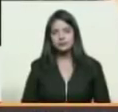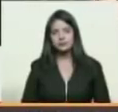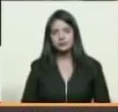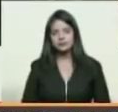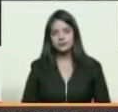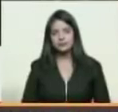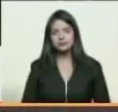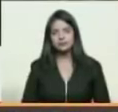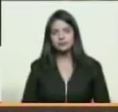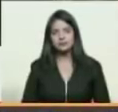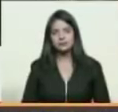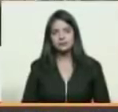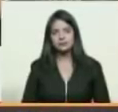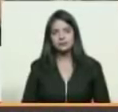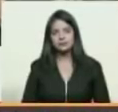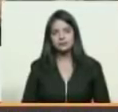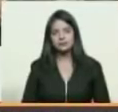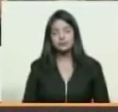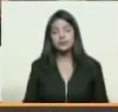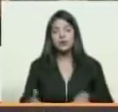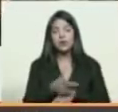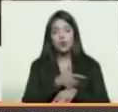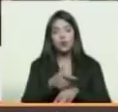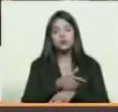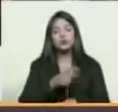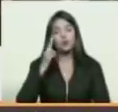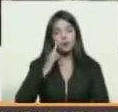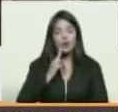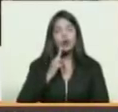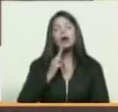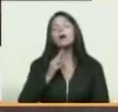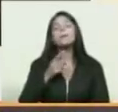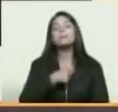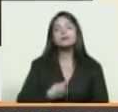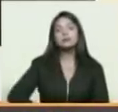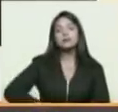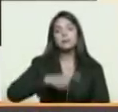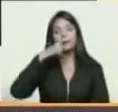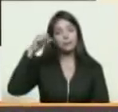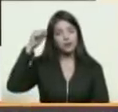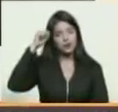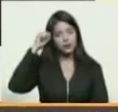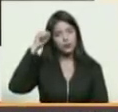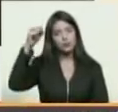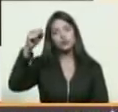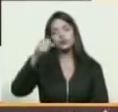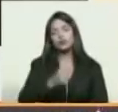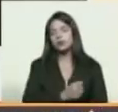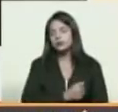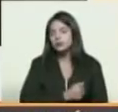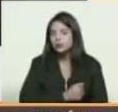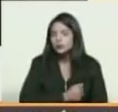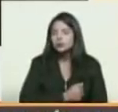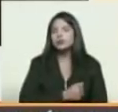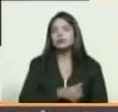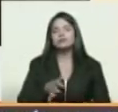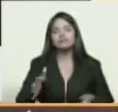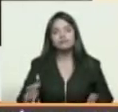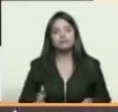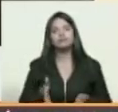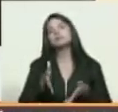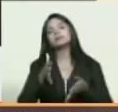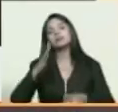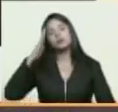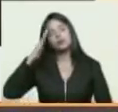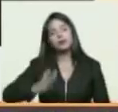En nombre del gobierno bolivariano del presidente Nicolás Maduro y del profundo amor que profesó nuestro comandante